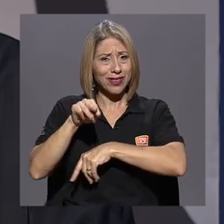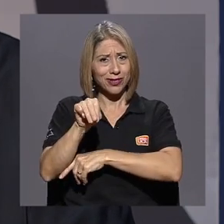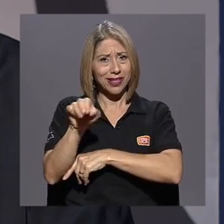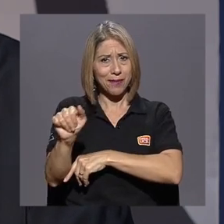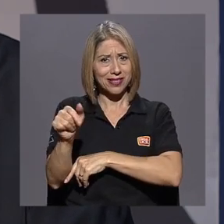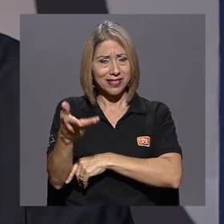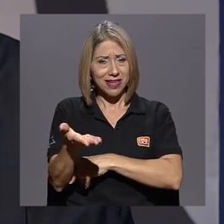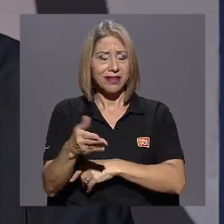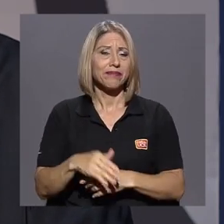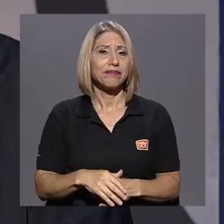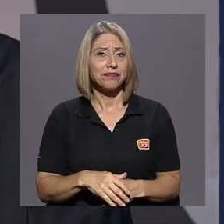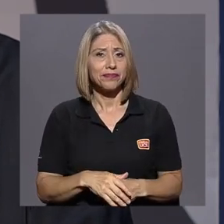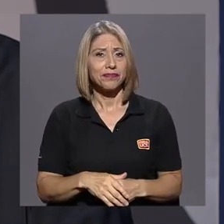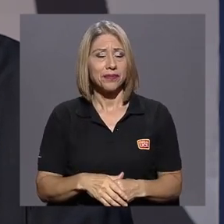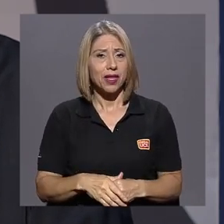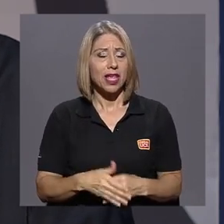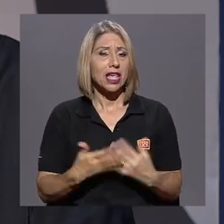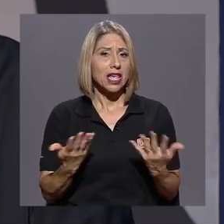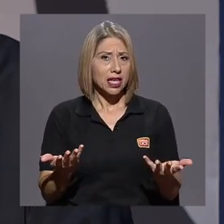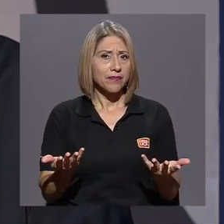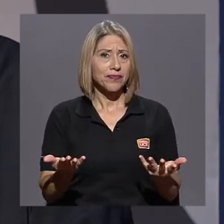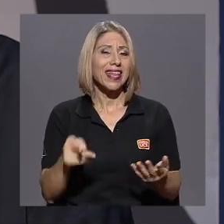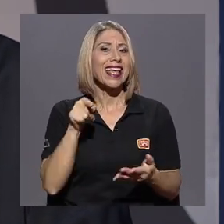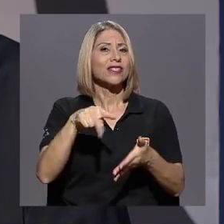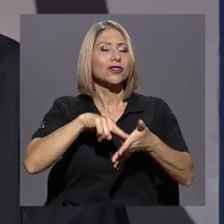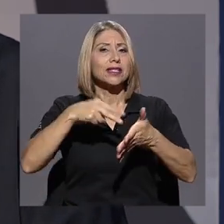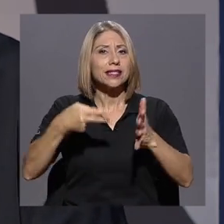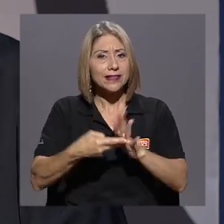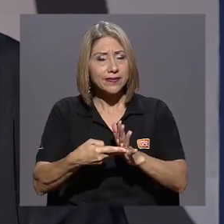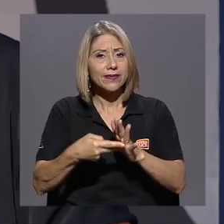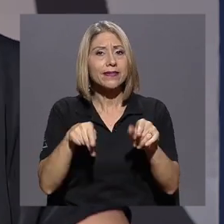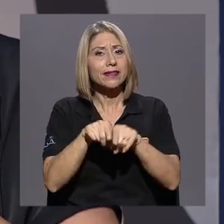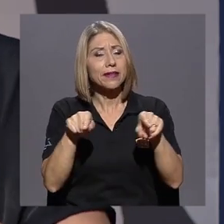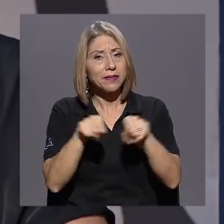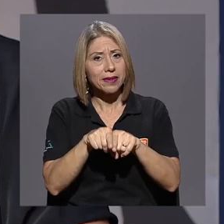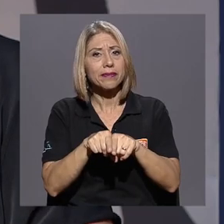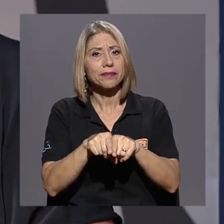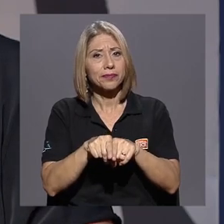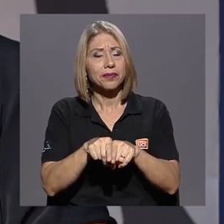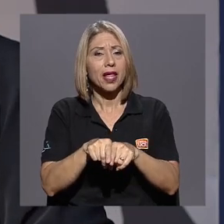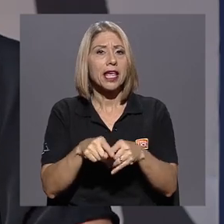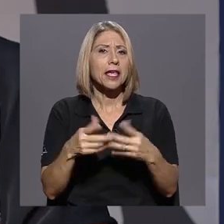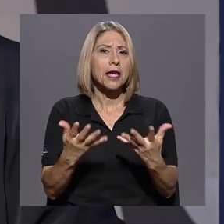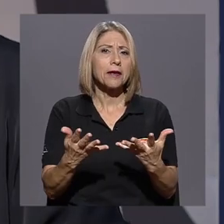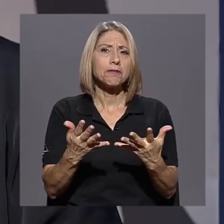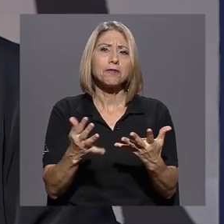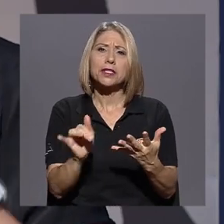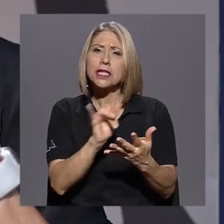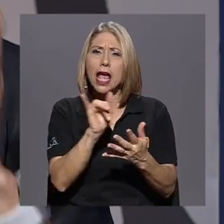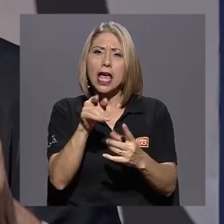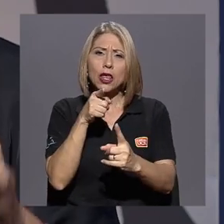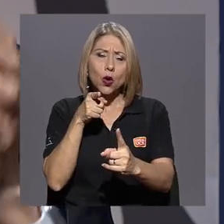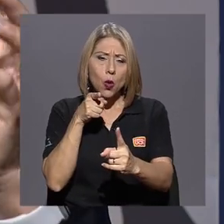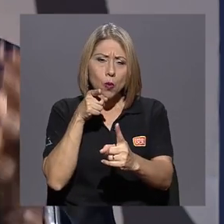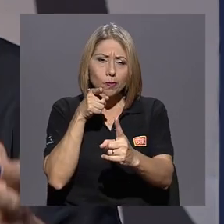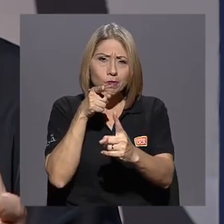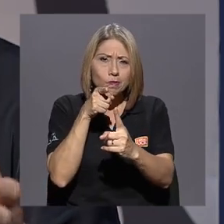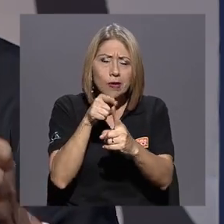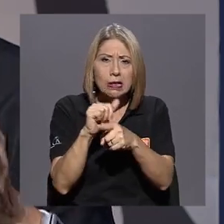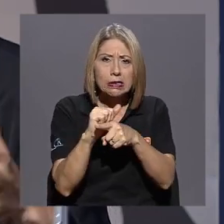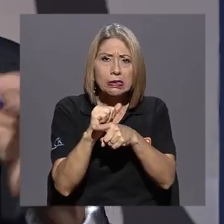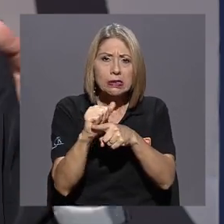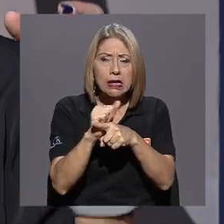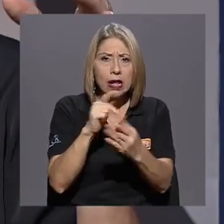¿verdad? Y, y eso significa también que se ha ido, digamos, perfilando el programa, el